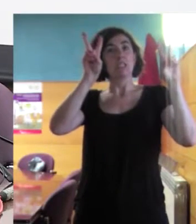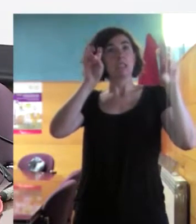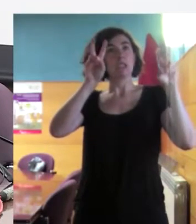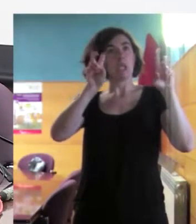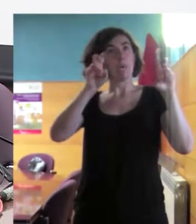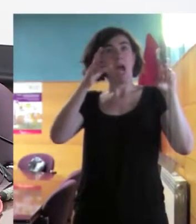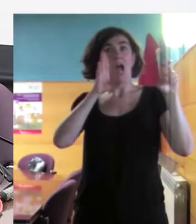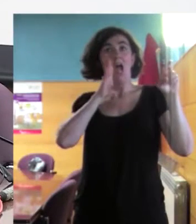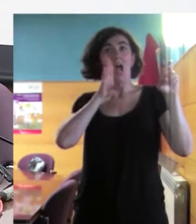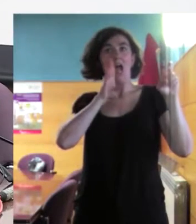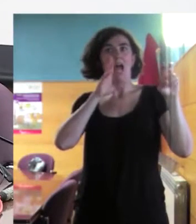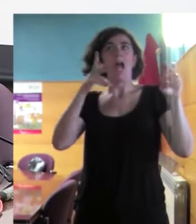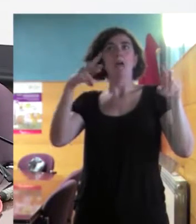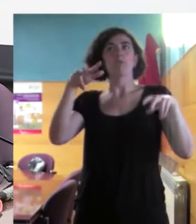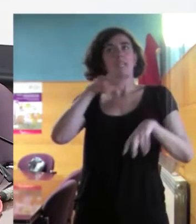¡Gracias!